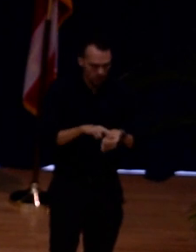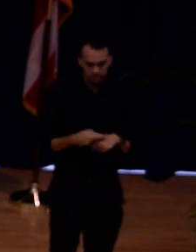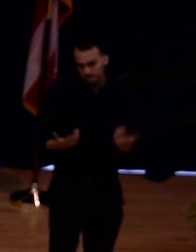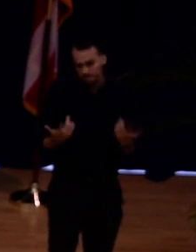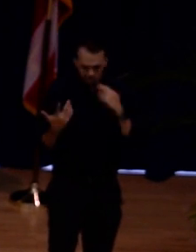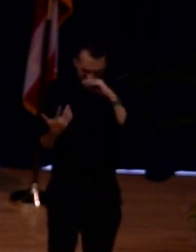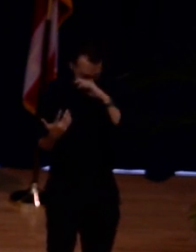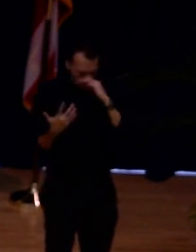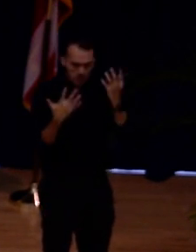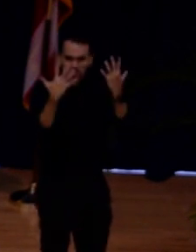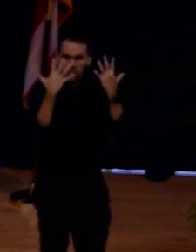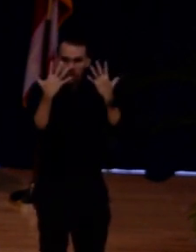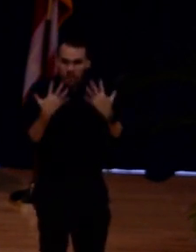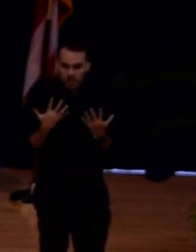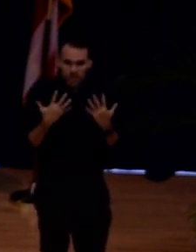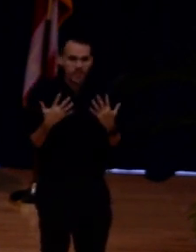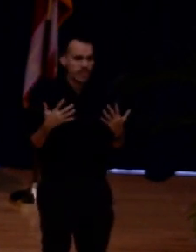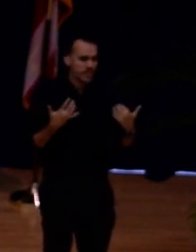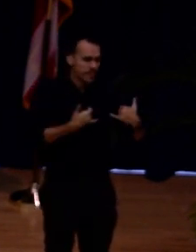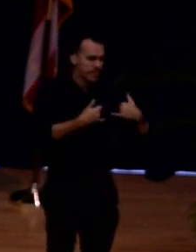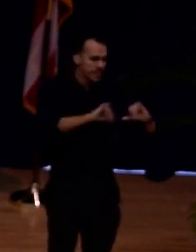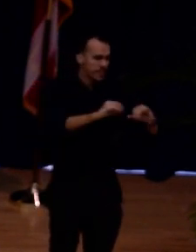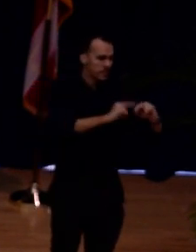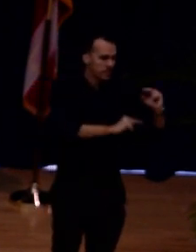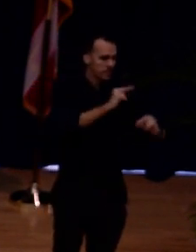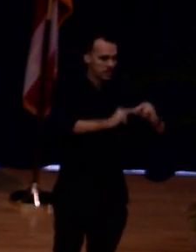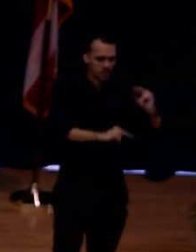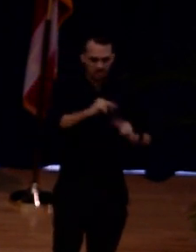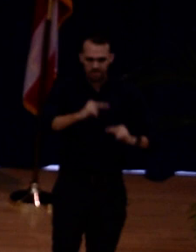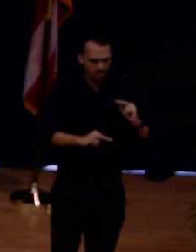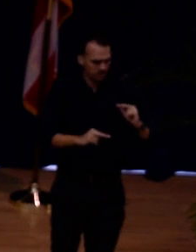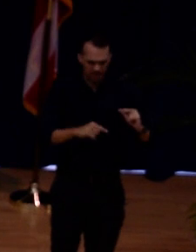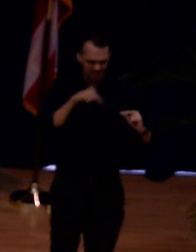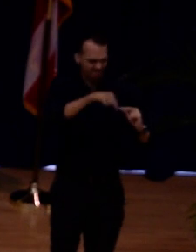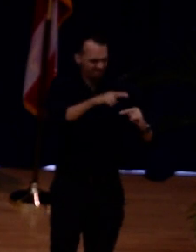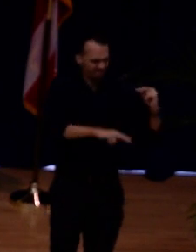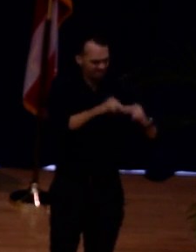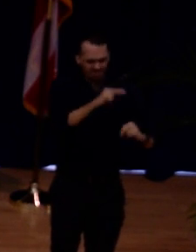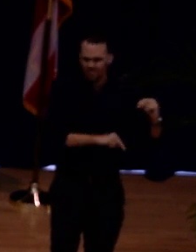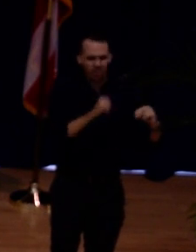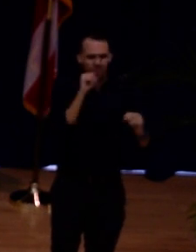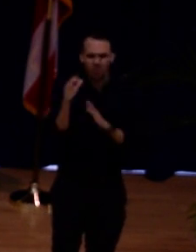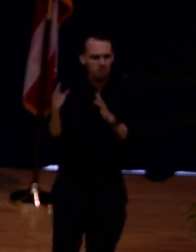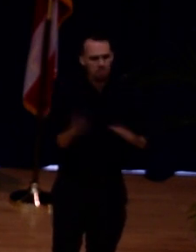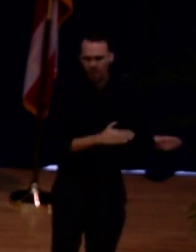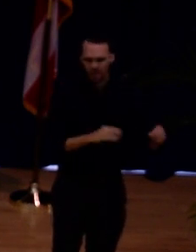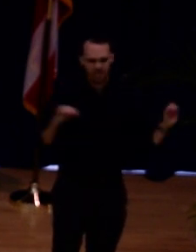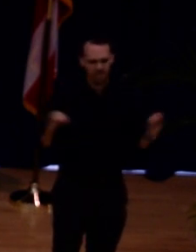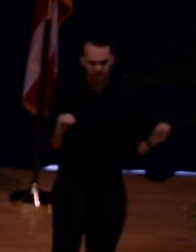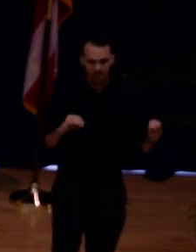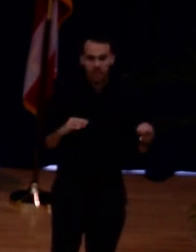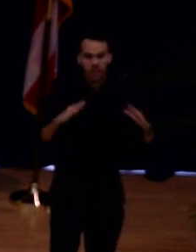Tristemente, ¿verdad?, tenemos mucho aquí construcciones que no han sido bien planificadas, etc. Pero ese recurso techo,